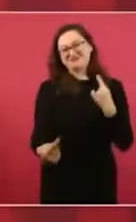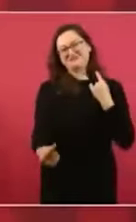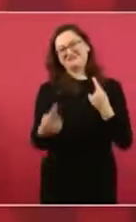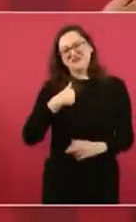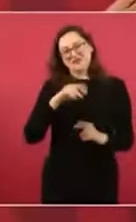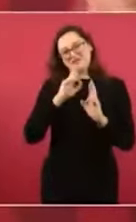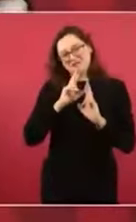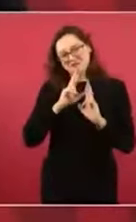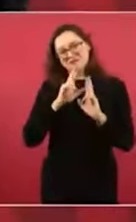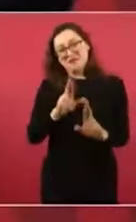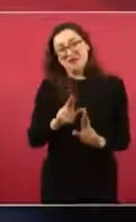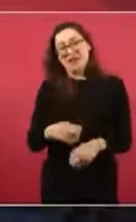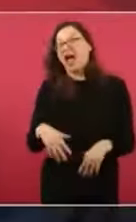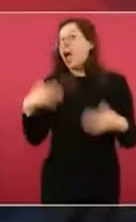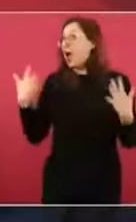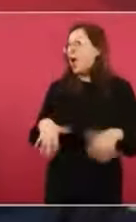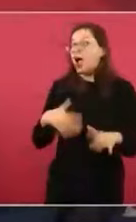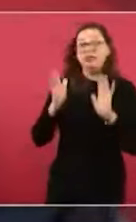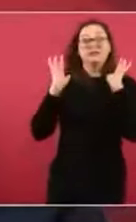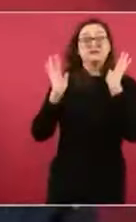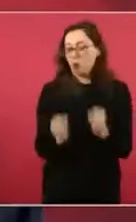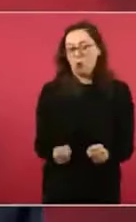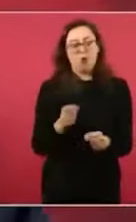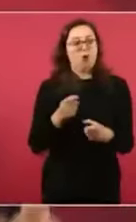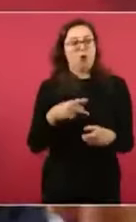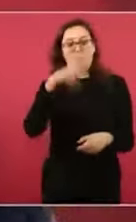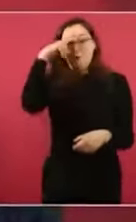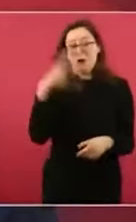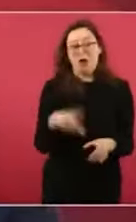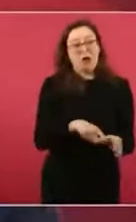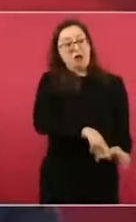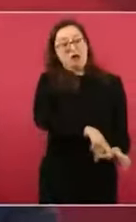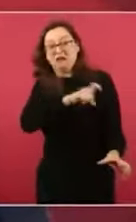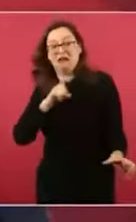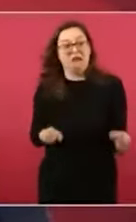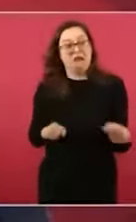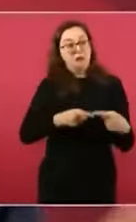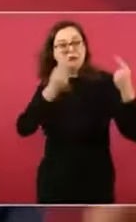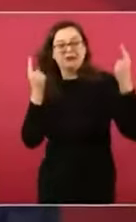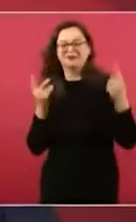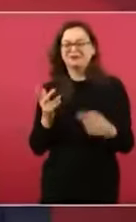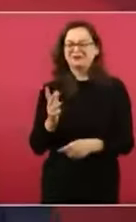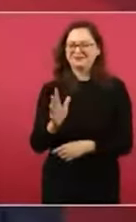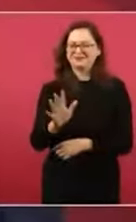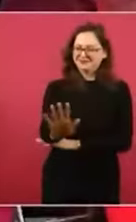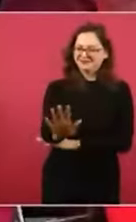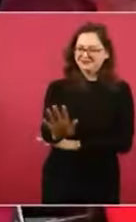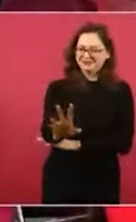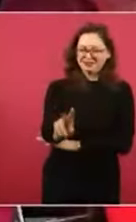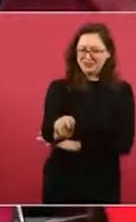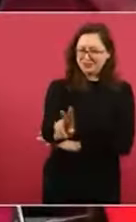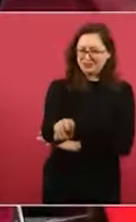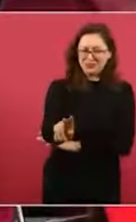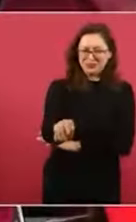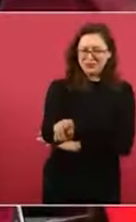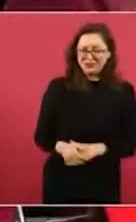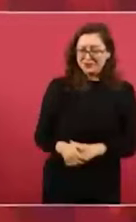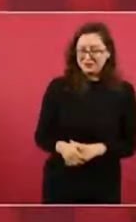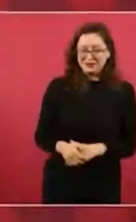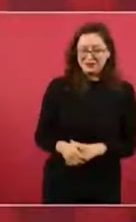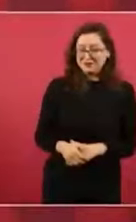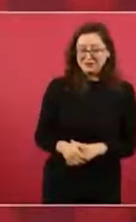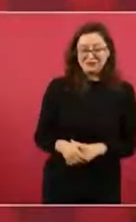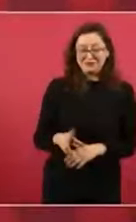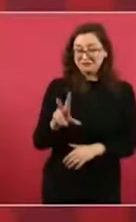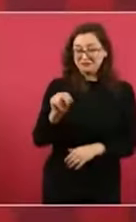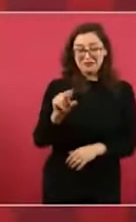va a decir, ¿va a haber ruptura del tratado? No va a haber ruptura, eso se los adelanto. ¿Y por qué no va haber ruptura?